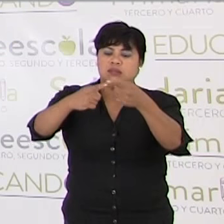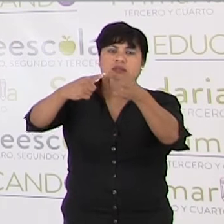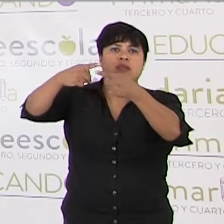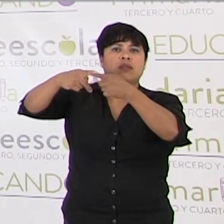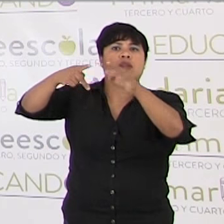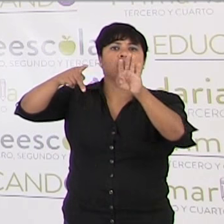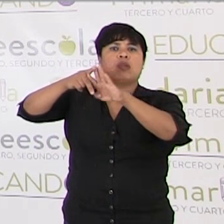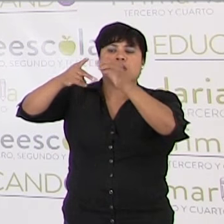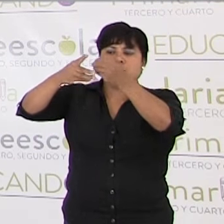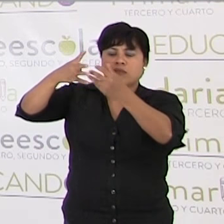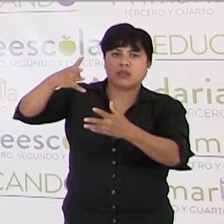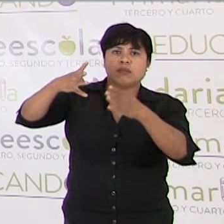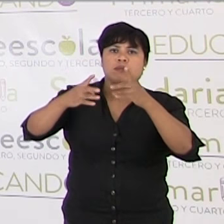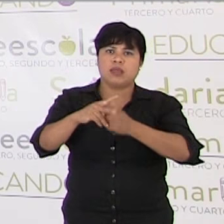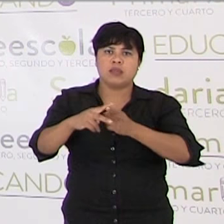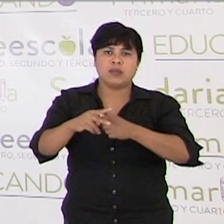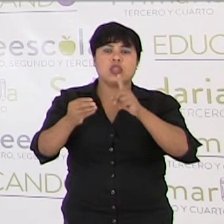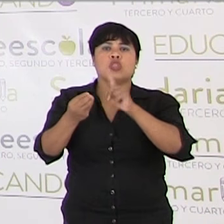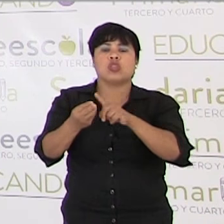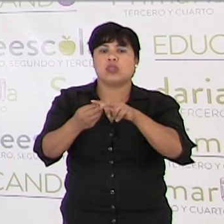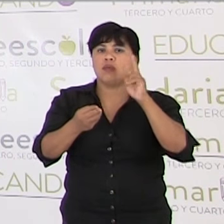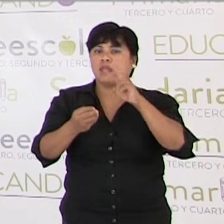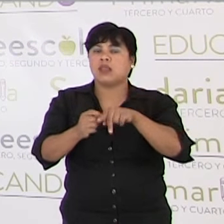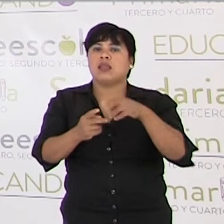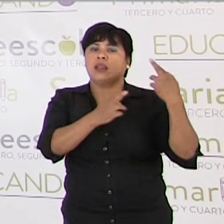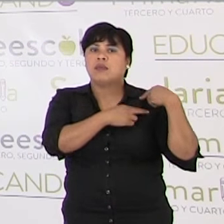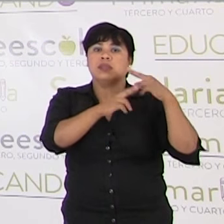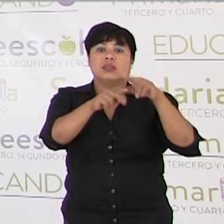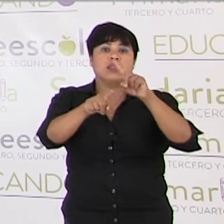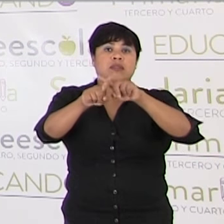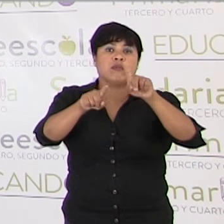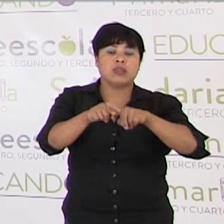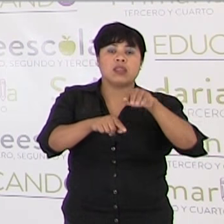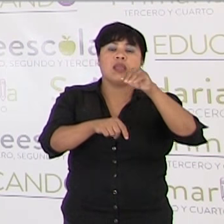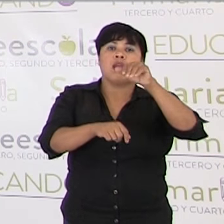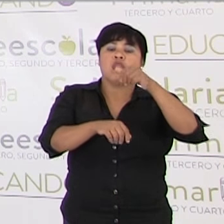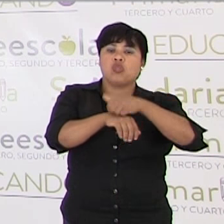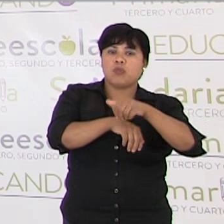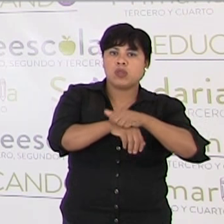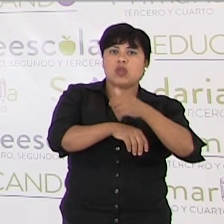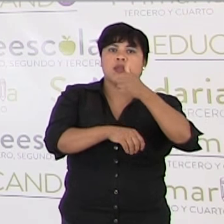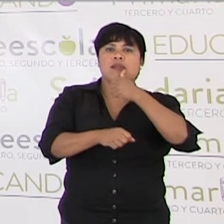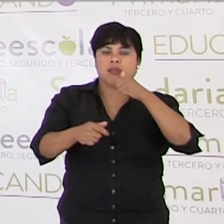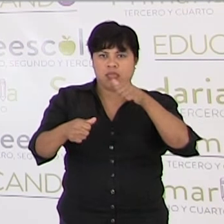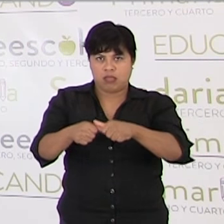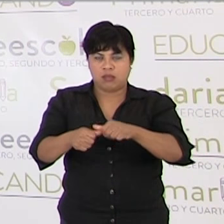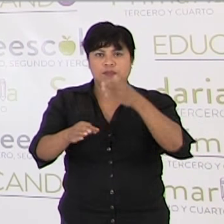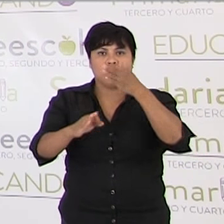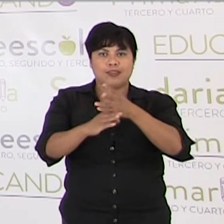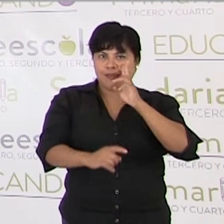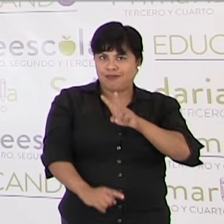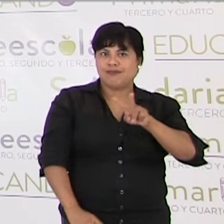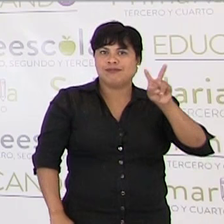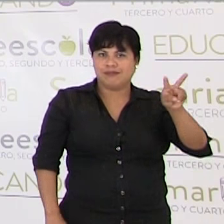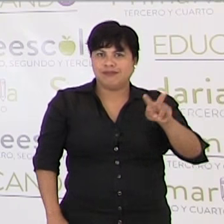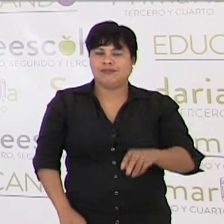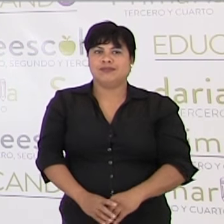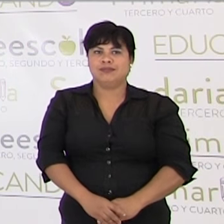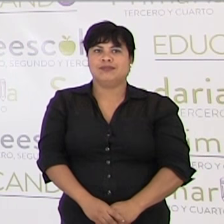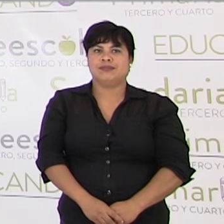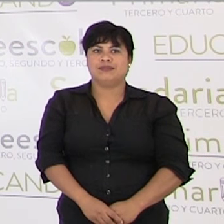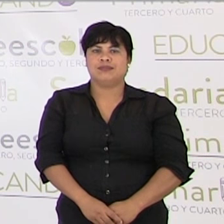la matemática en donde se representan a las cantidades por medio de números y letras. Y aquí lo estamos viendo,